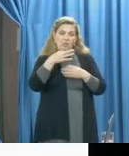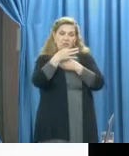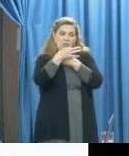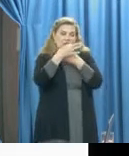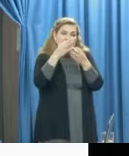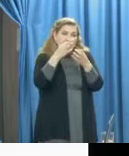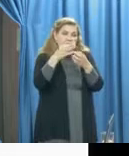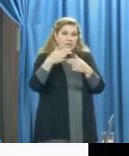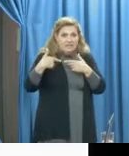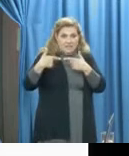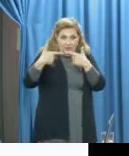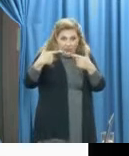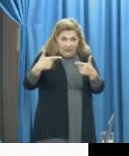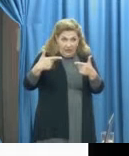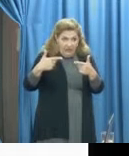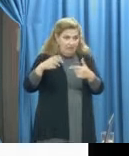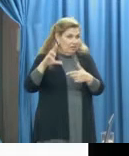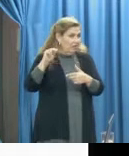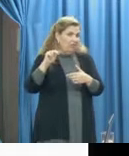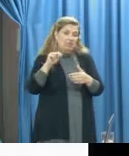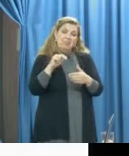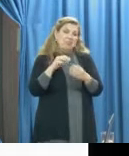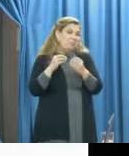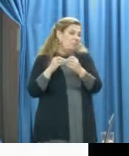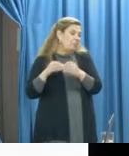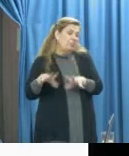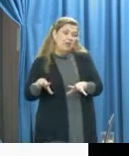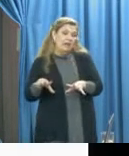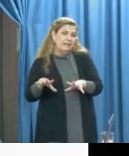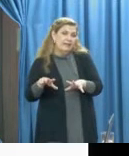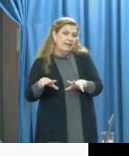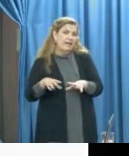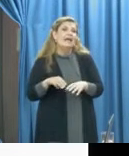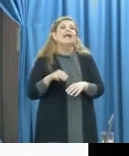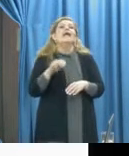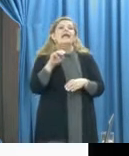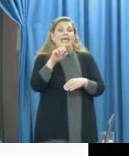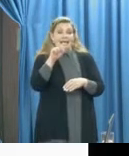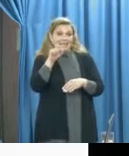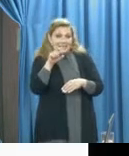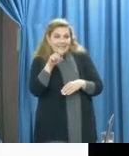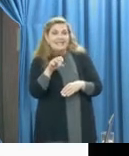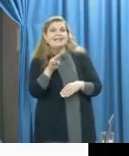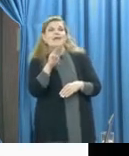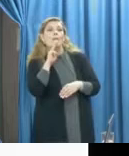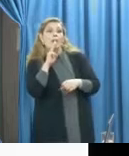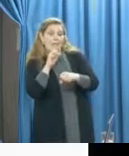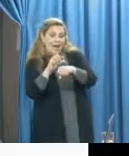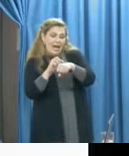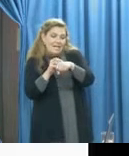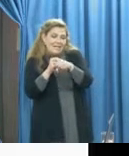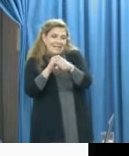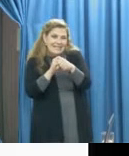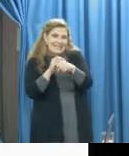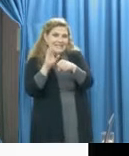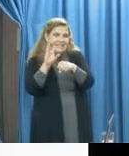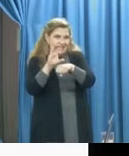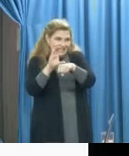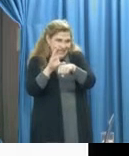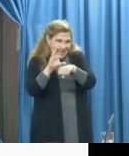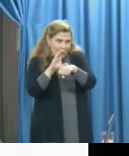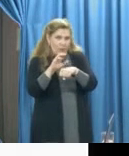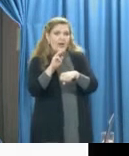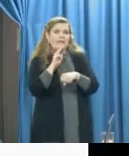es la del núcleo del esperma. Y las mitocondrias de la mamá ahí estaban y ya tienen la herencia.